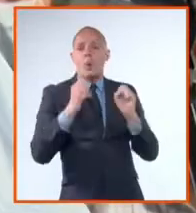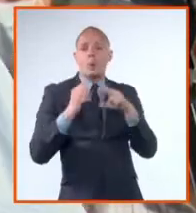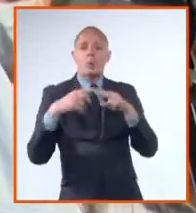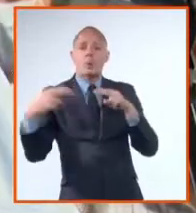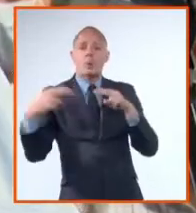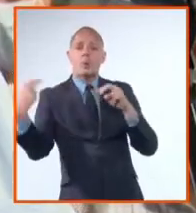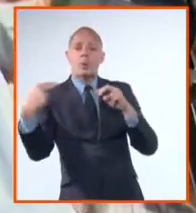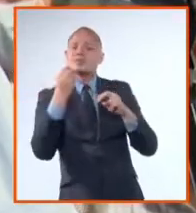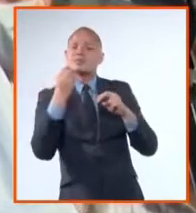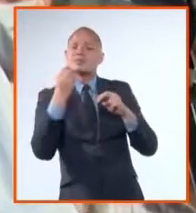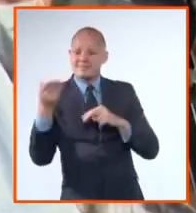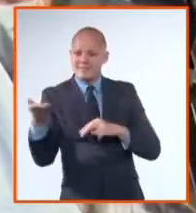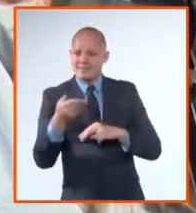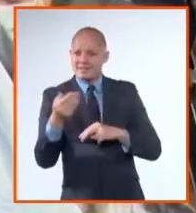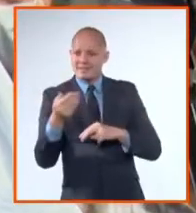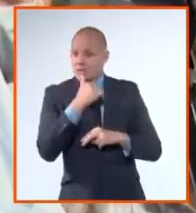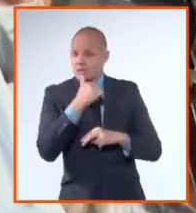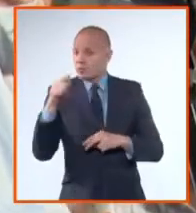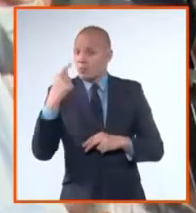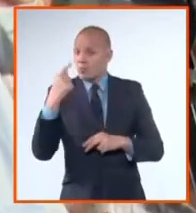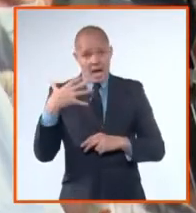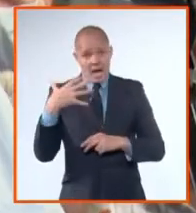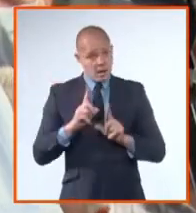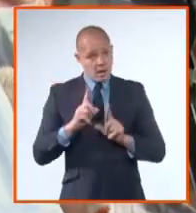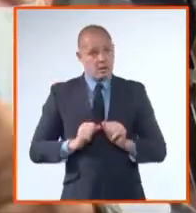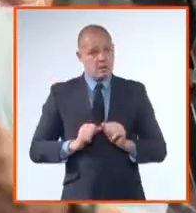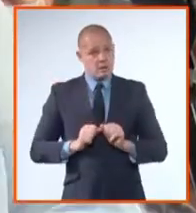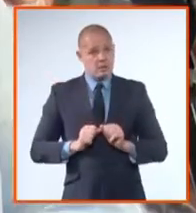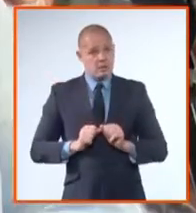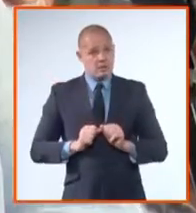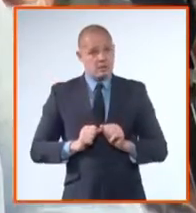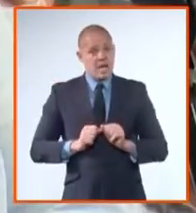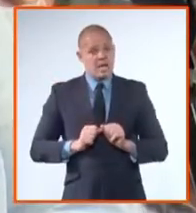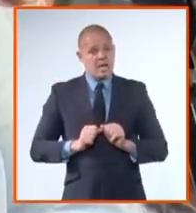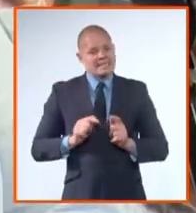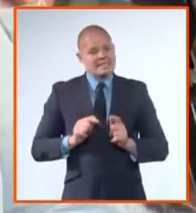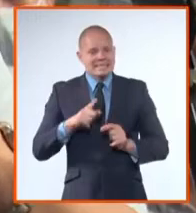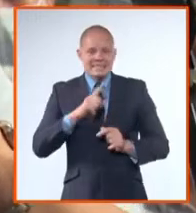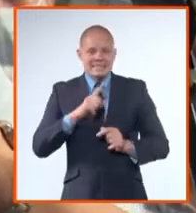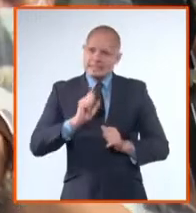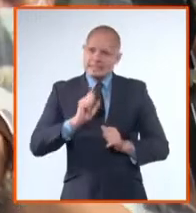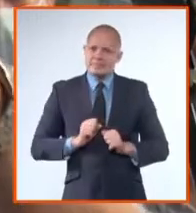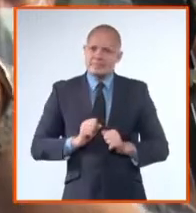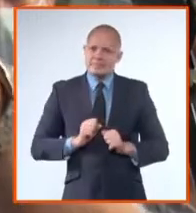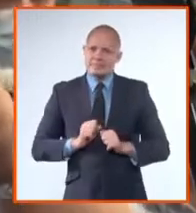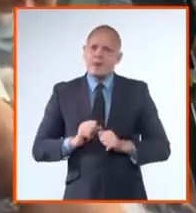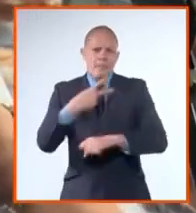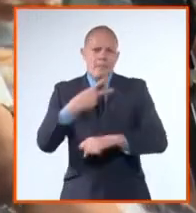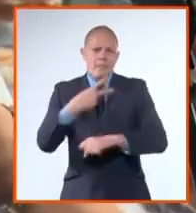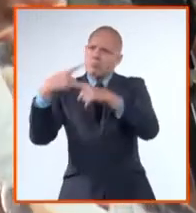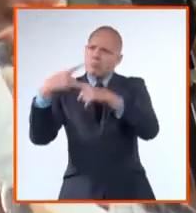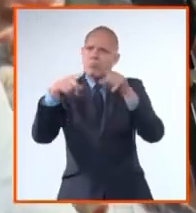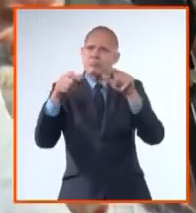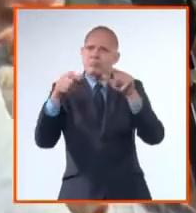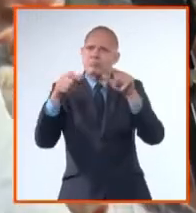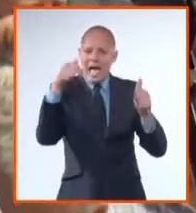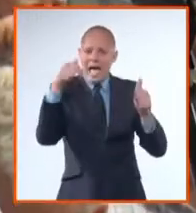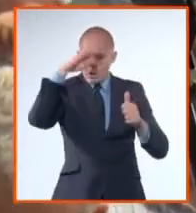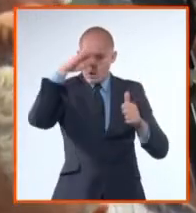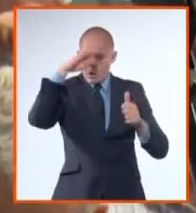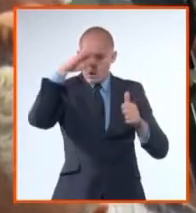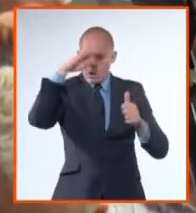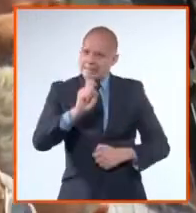tecnología son muy importantes. Tenemos un problema en este momento por el bloqueo. No